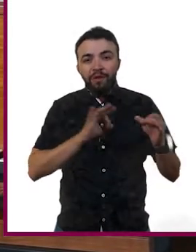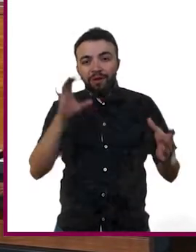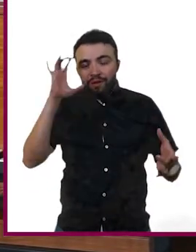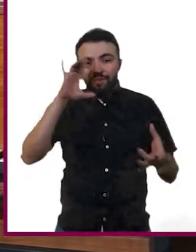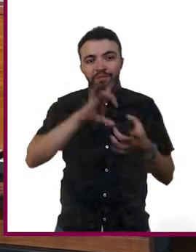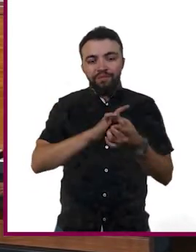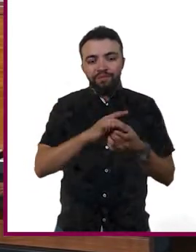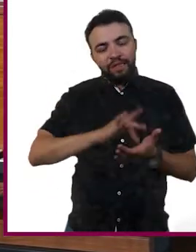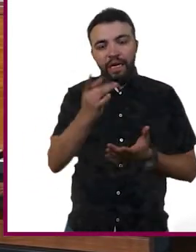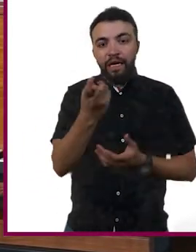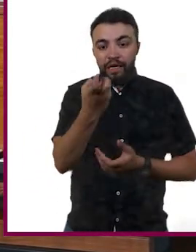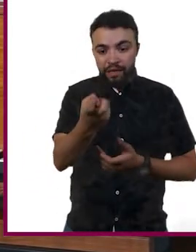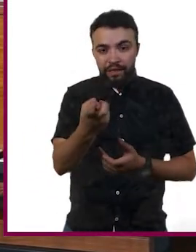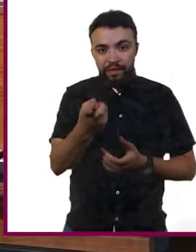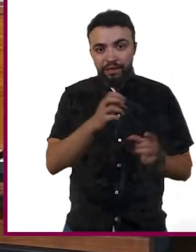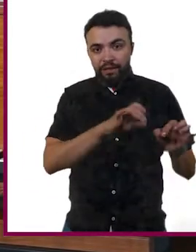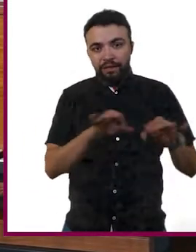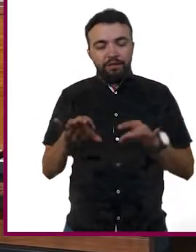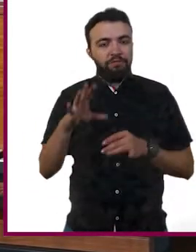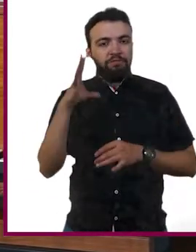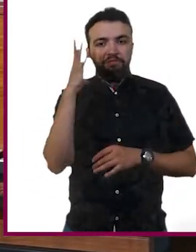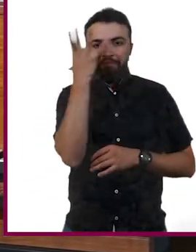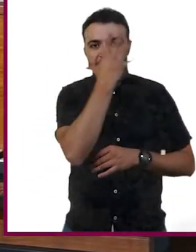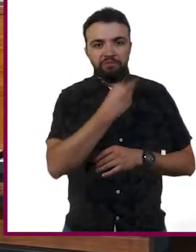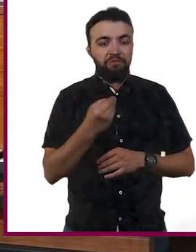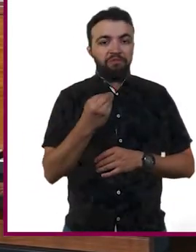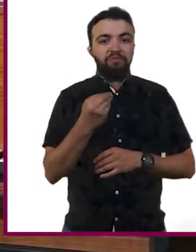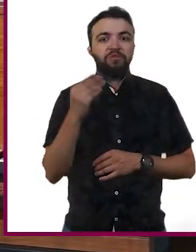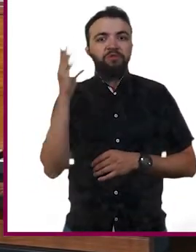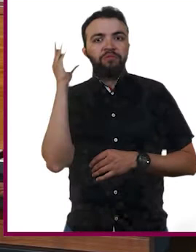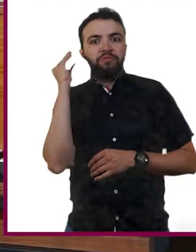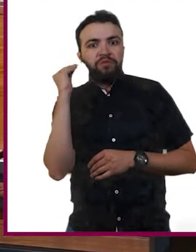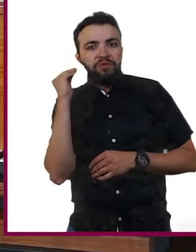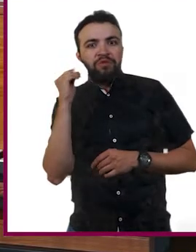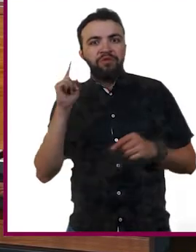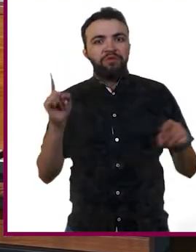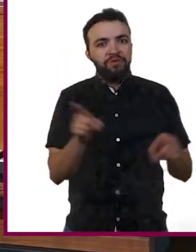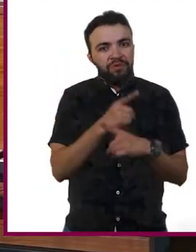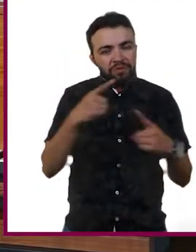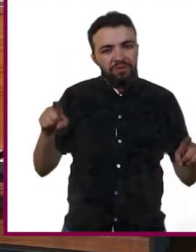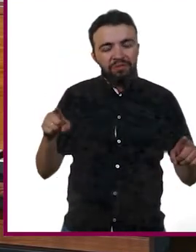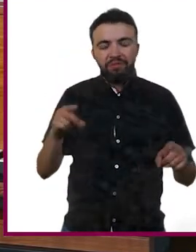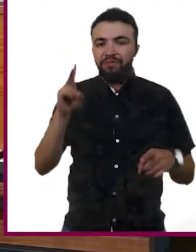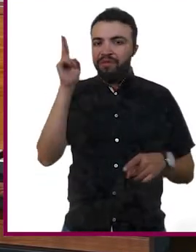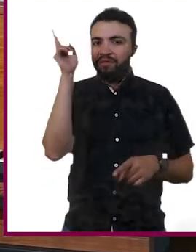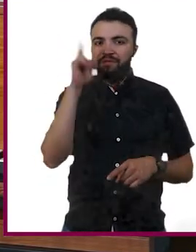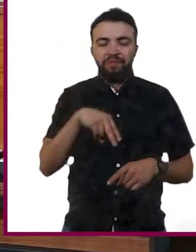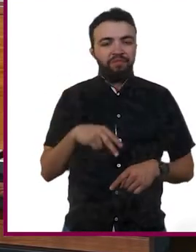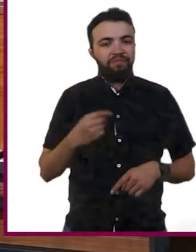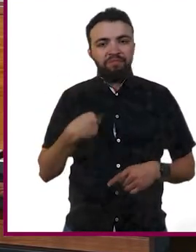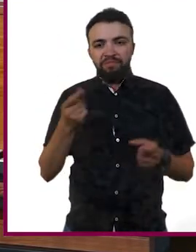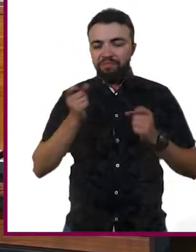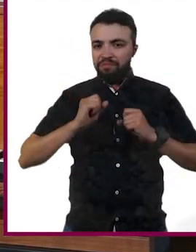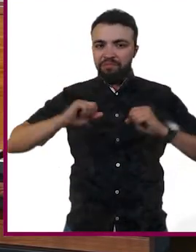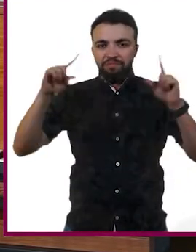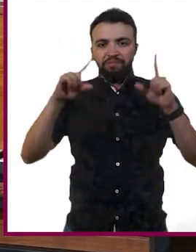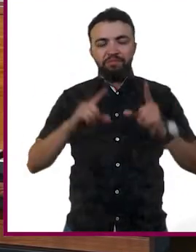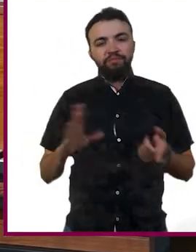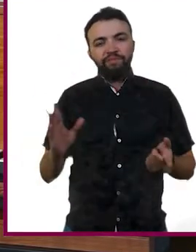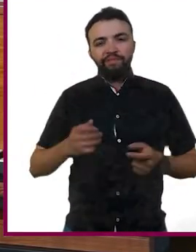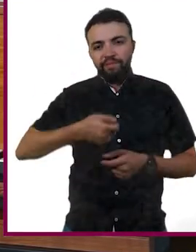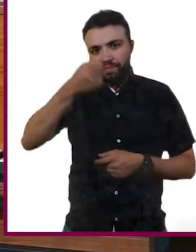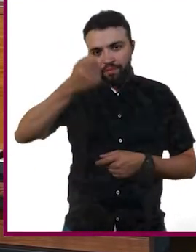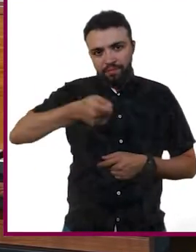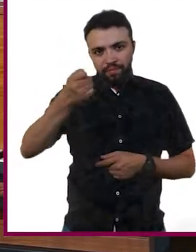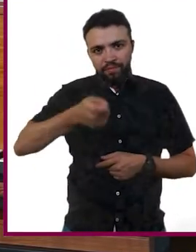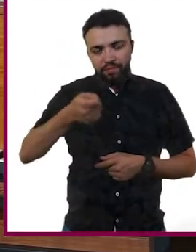la verdad es que Nada. es un instrumento muy hermoso, la música, la melodía, de verdad increíble. ¿Qué te parece si nos despedimos aquí